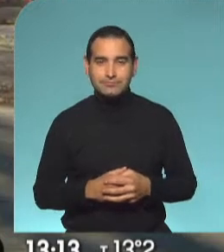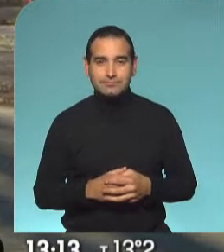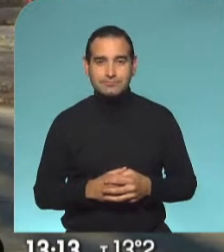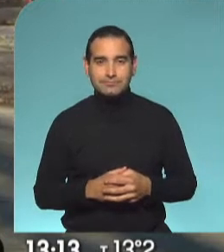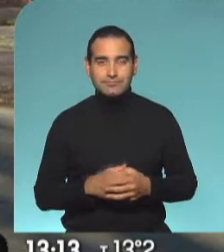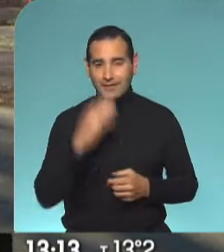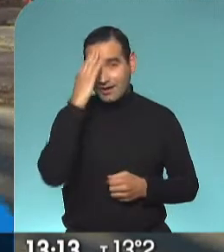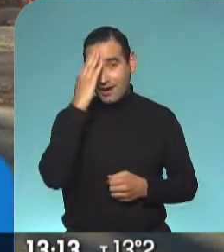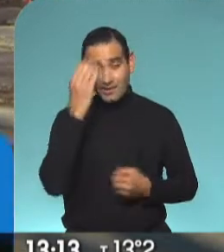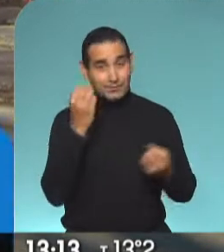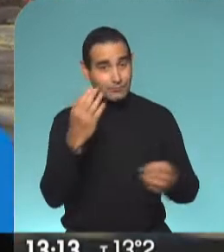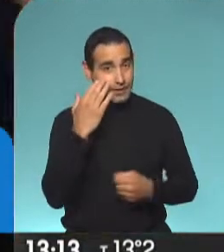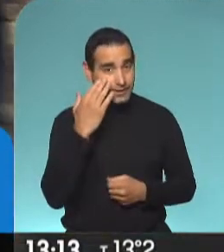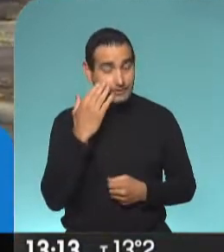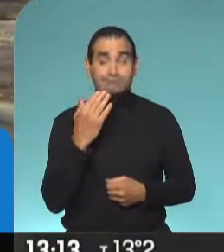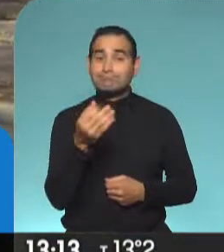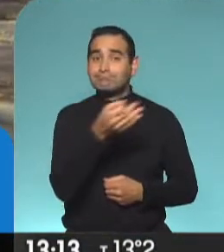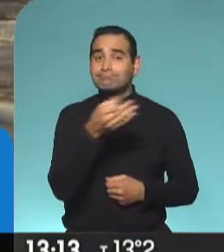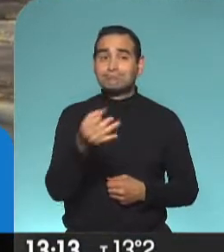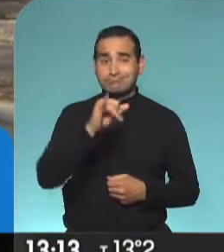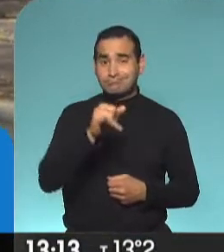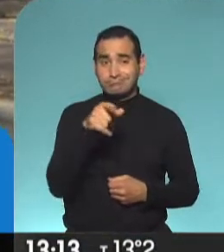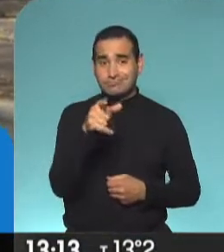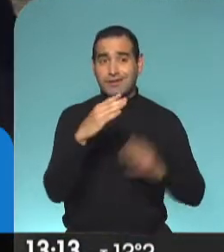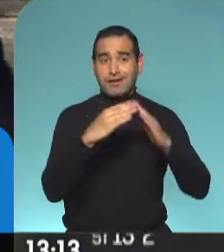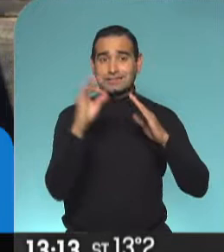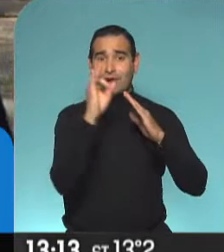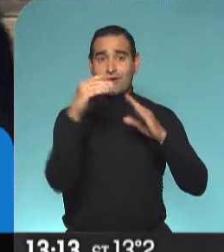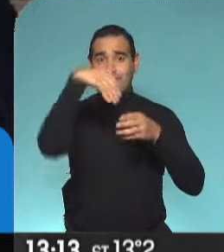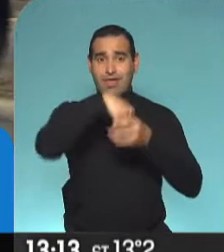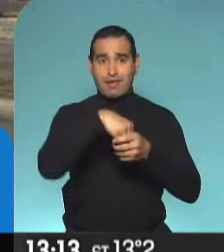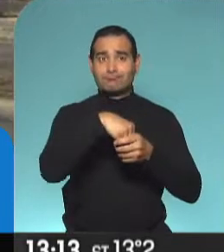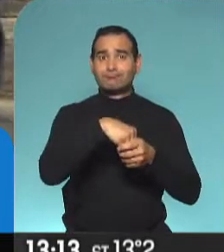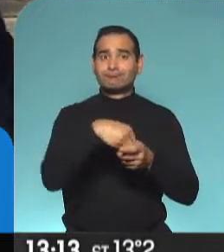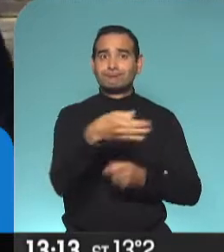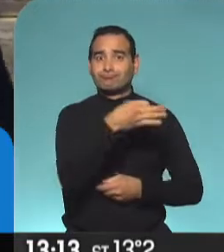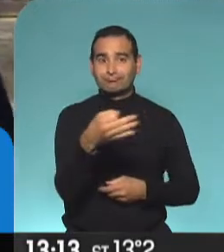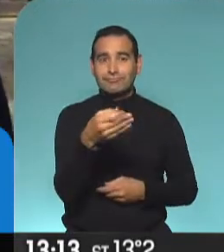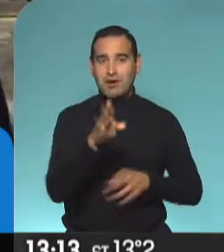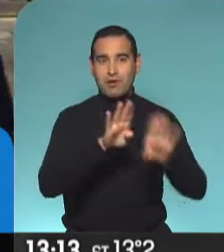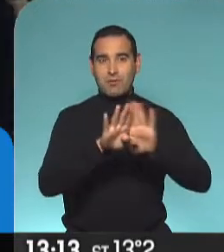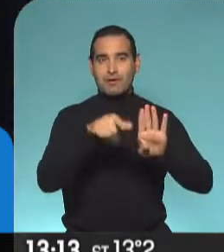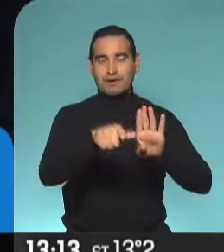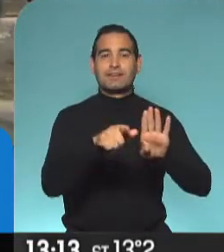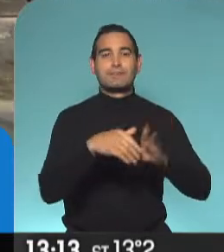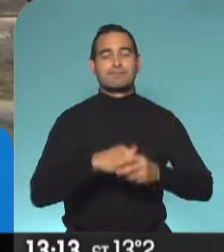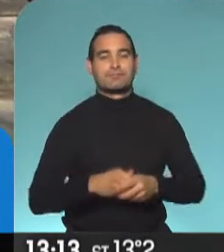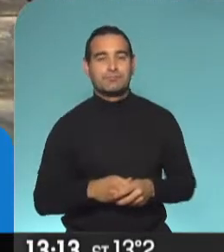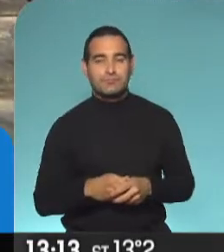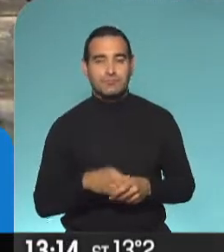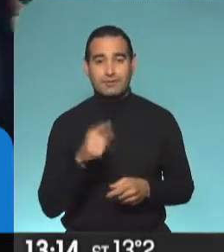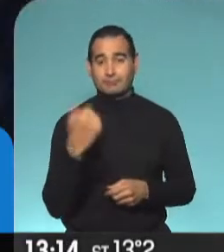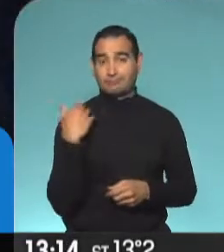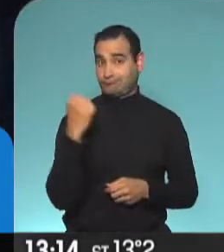alejandro muy buenas tardes si eso pasaba en el interior aquí de la residencia de olivos y en la puerta en billete al 1000 a mis